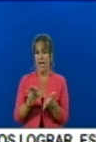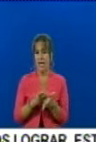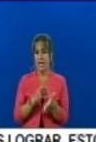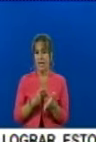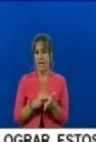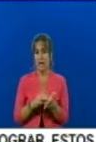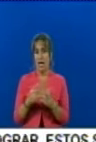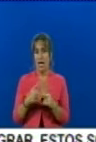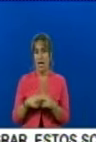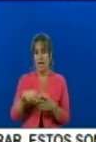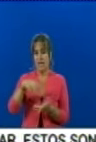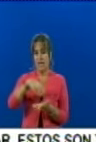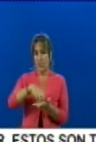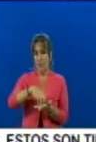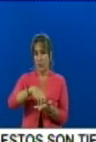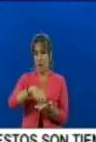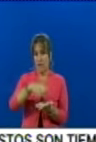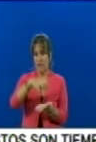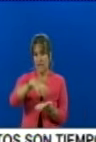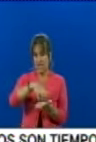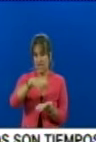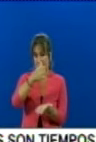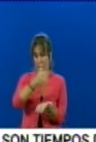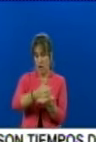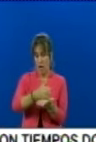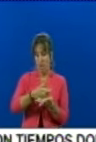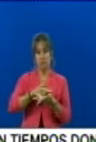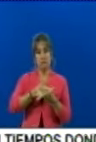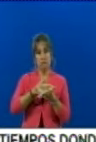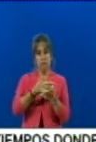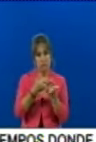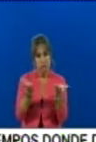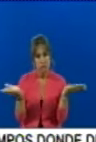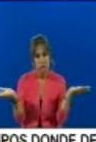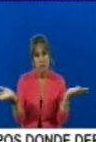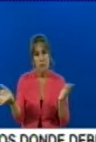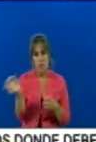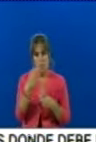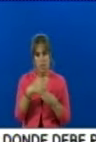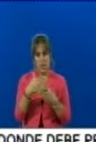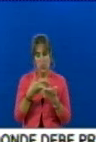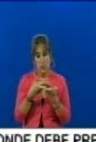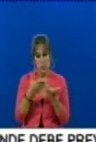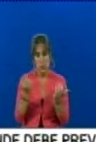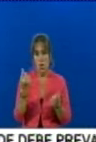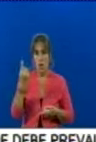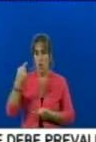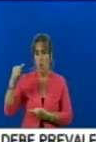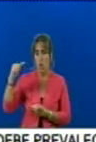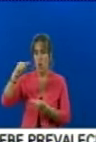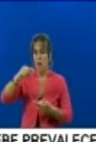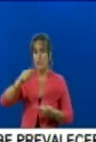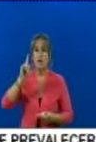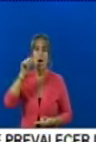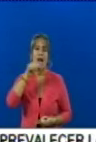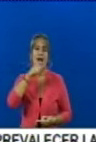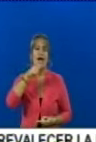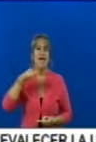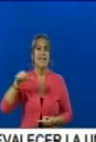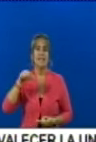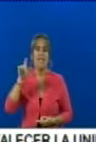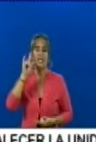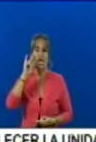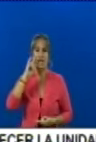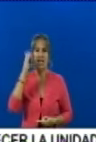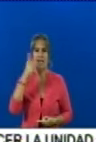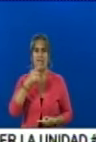están en la zona urbana. Se le distribuirá, por supuesto, para la comercialización, 1 litro de aceite. La leche del mes de